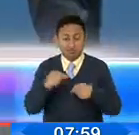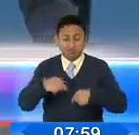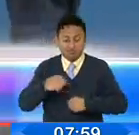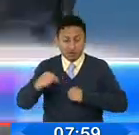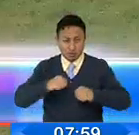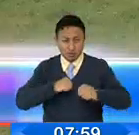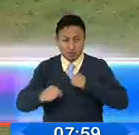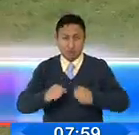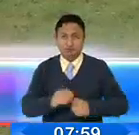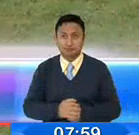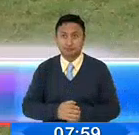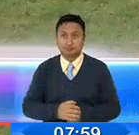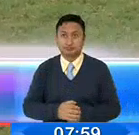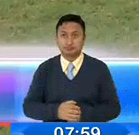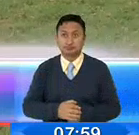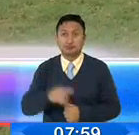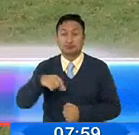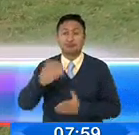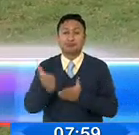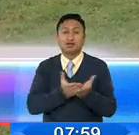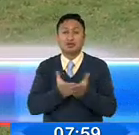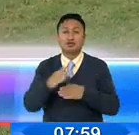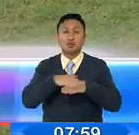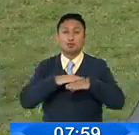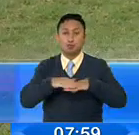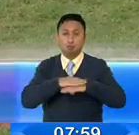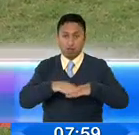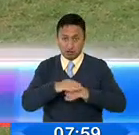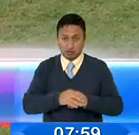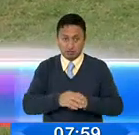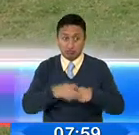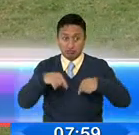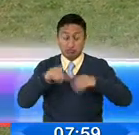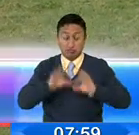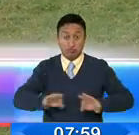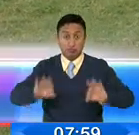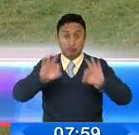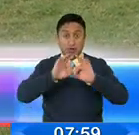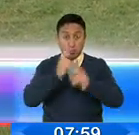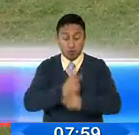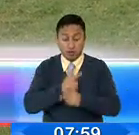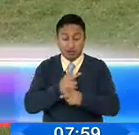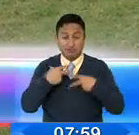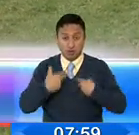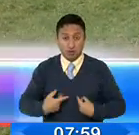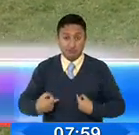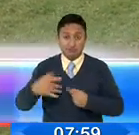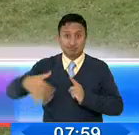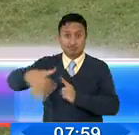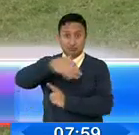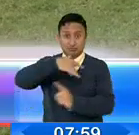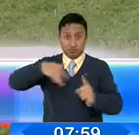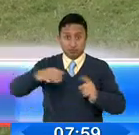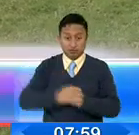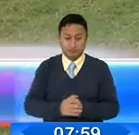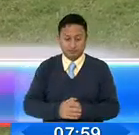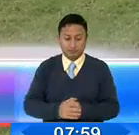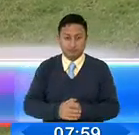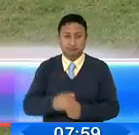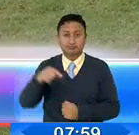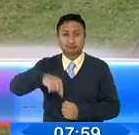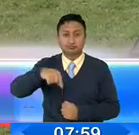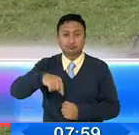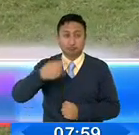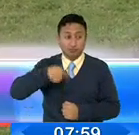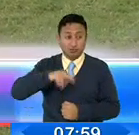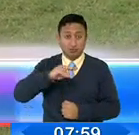confinamiento. Somos un servicio básico, por lo tanto fundamental para cuidar la salud y el medio ambiente. En esa medida, nosotros no